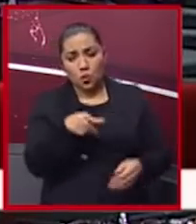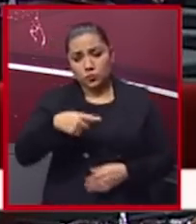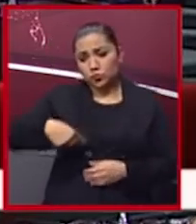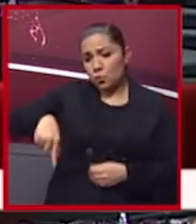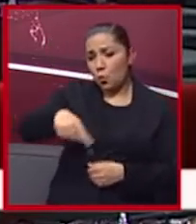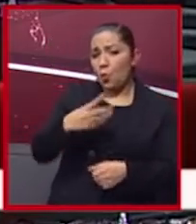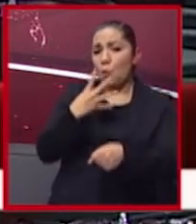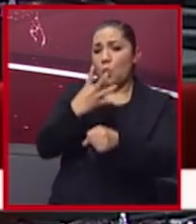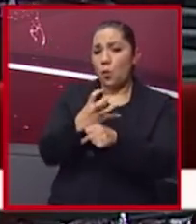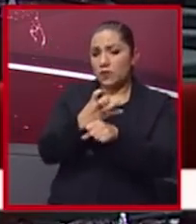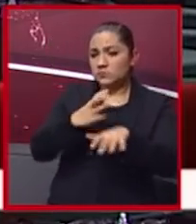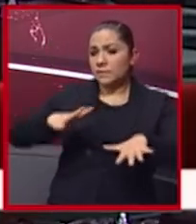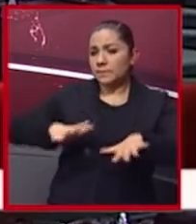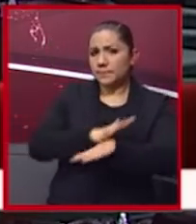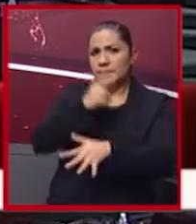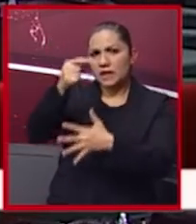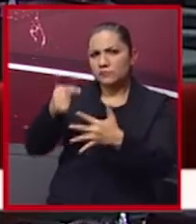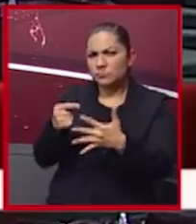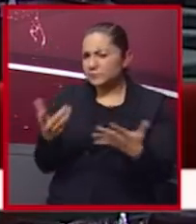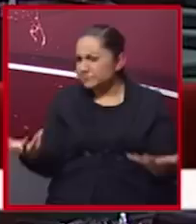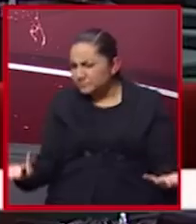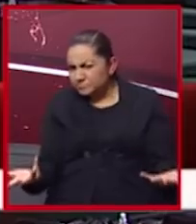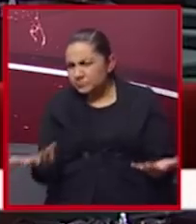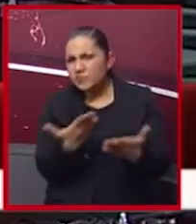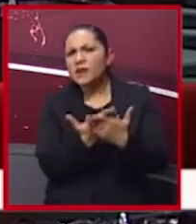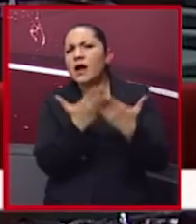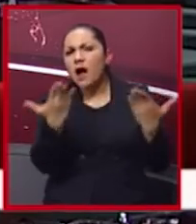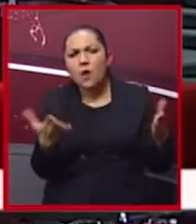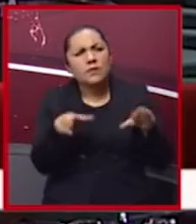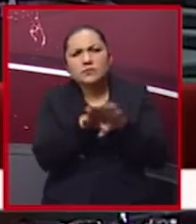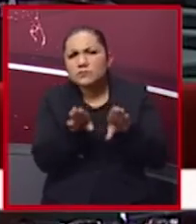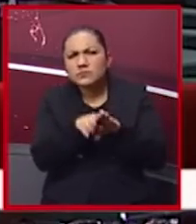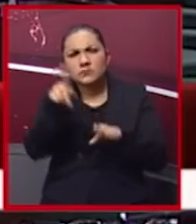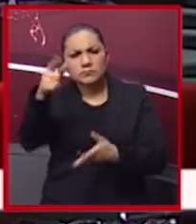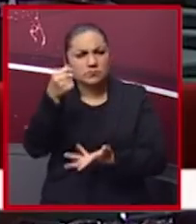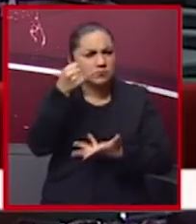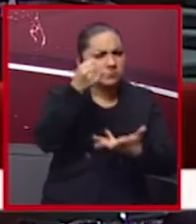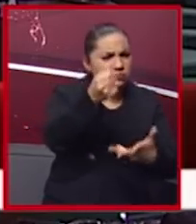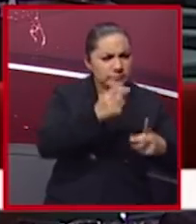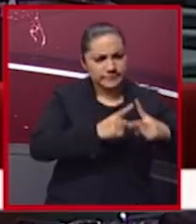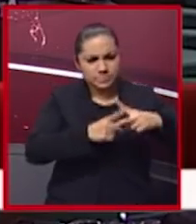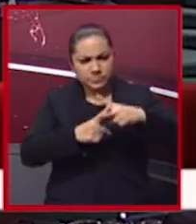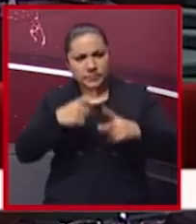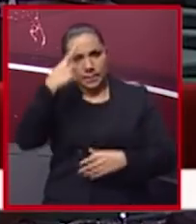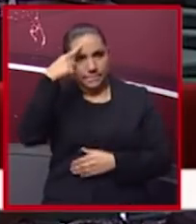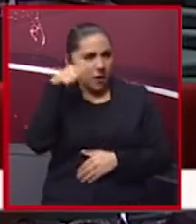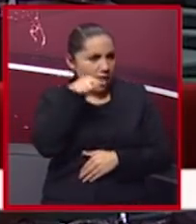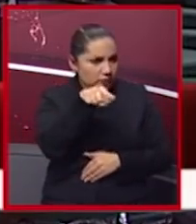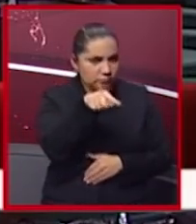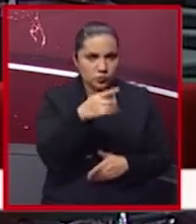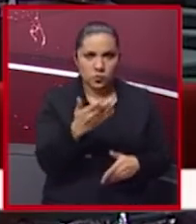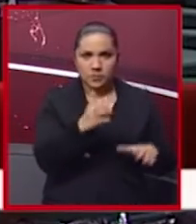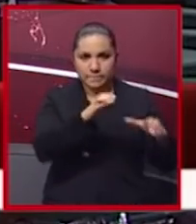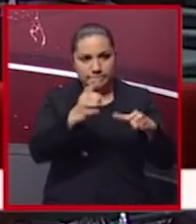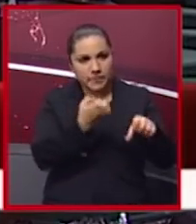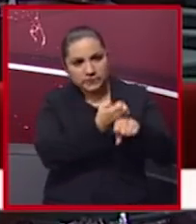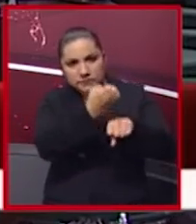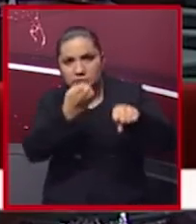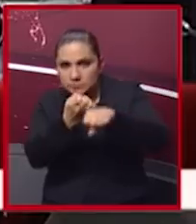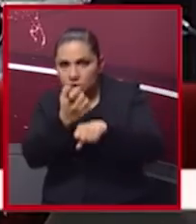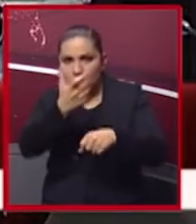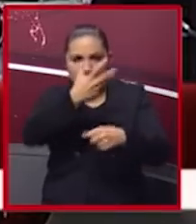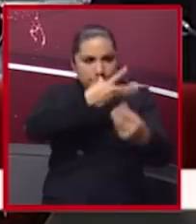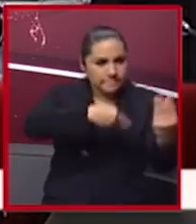fortalecer las haciendas estatales de las entidades federativas y evitar que la corrupción, como ustedes lo han marcado, se daba antes, ahora no